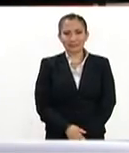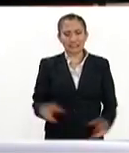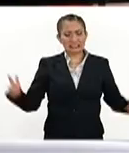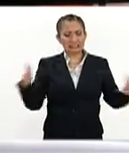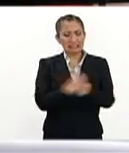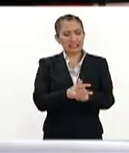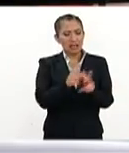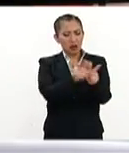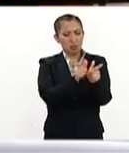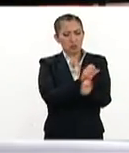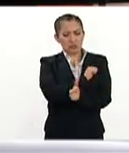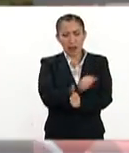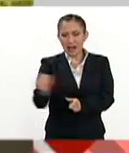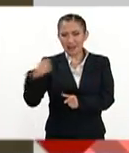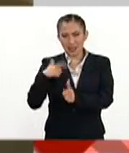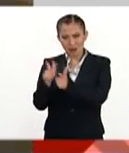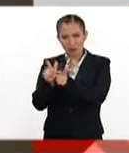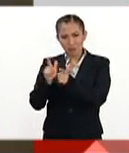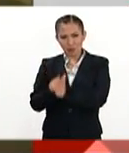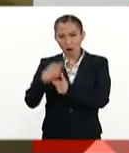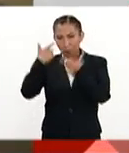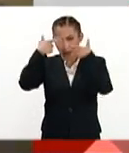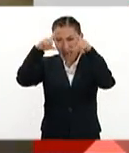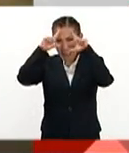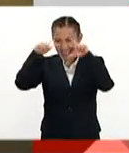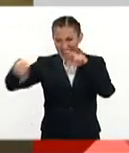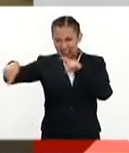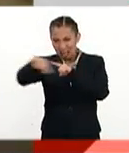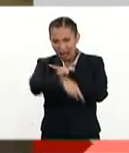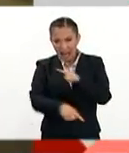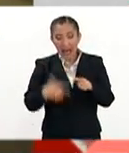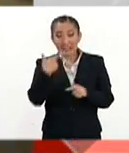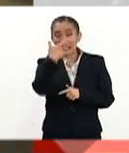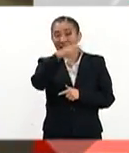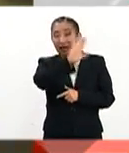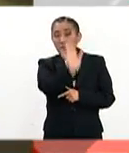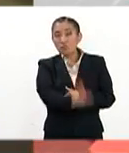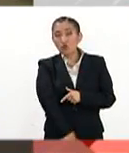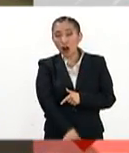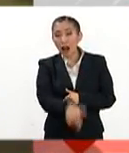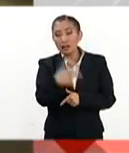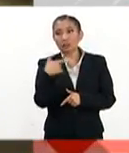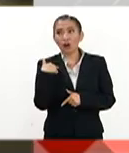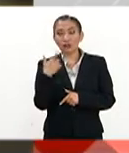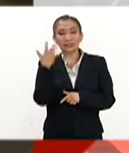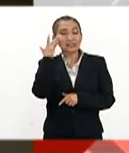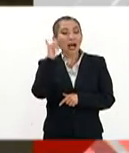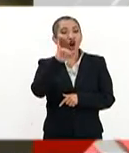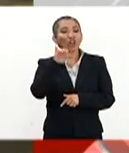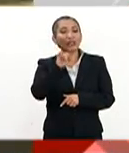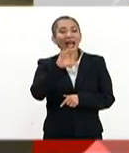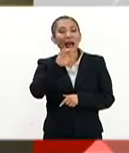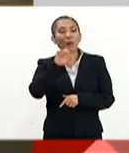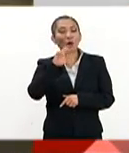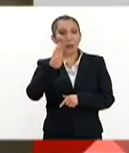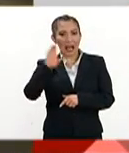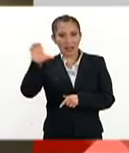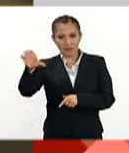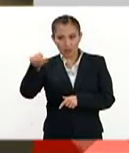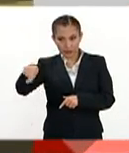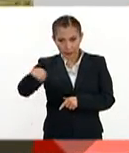Enfrentamientos entre delincuentes y elementos de la Secretaría de Marina dejaron 7 muertos en San José del Cabo, en Baja